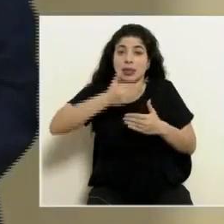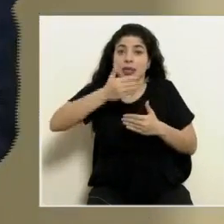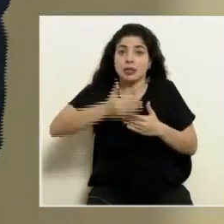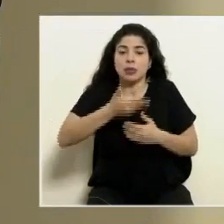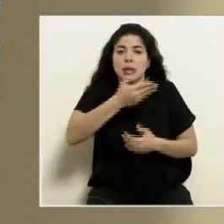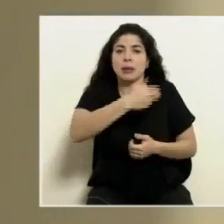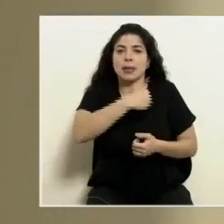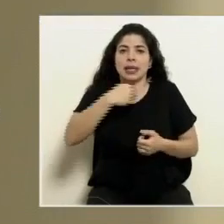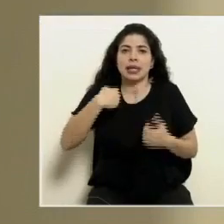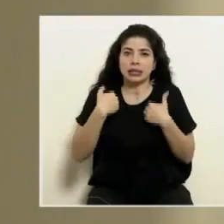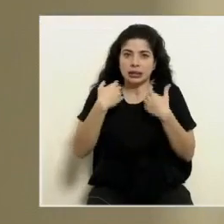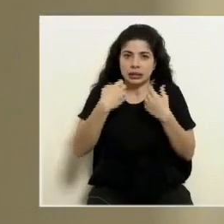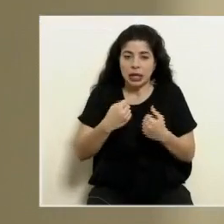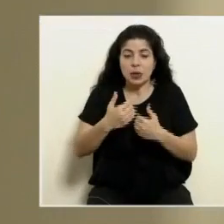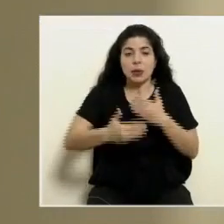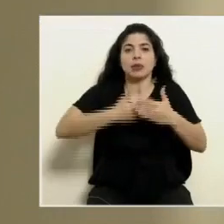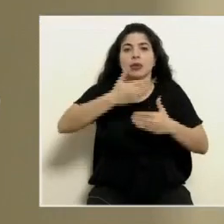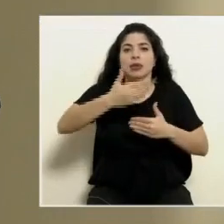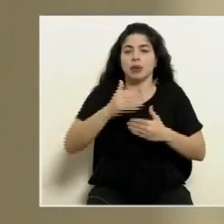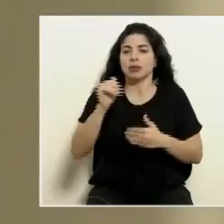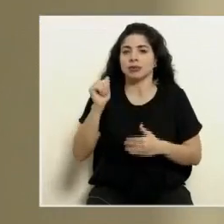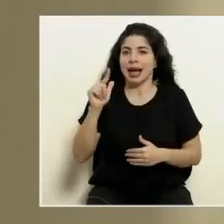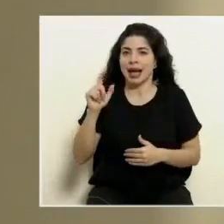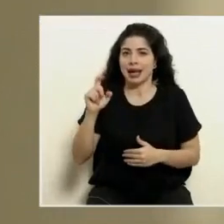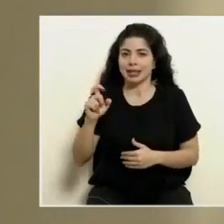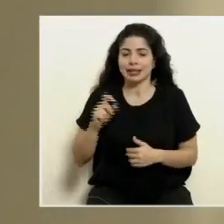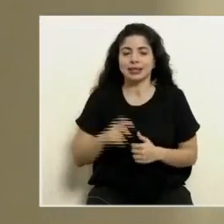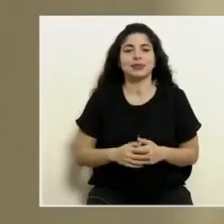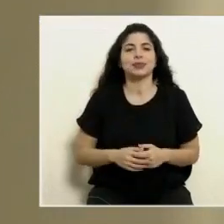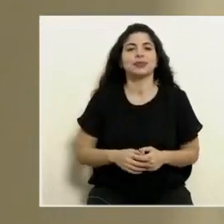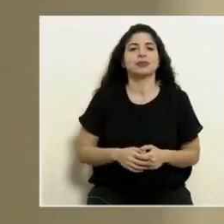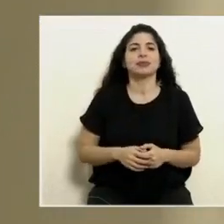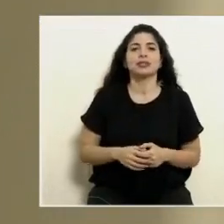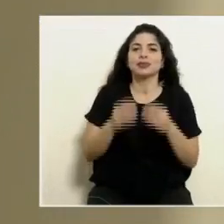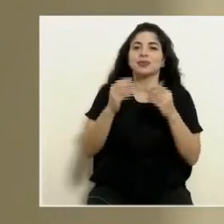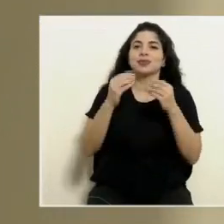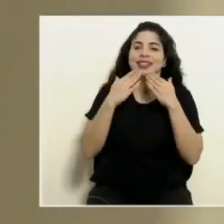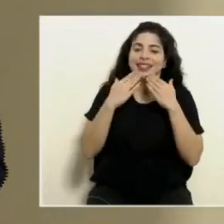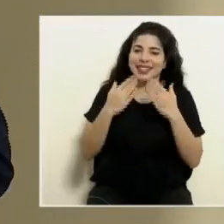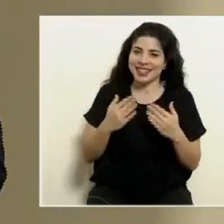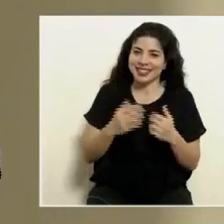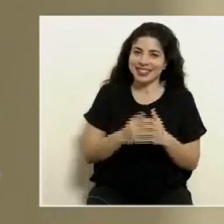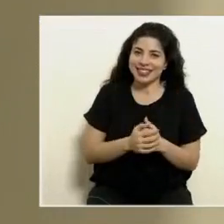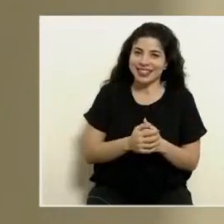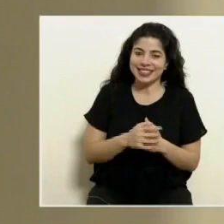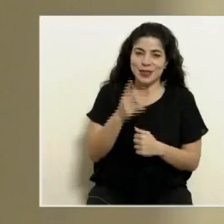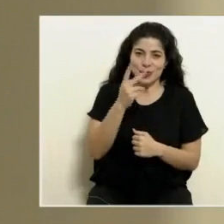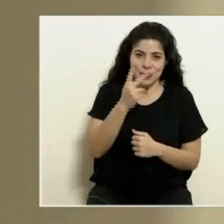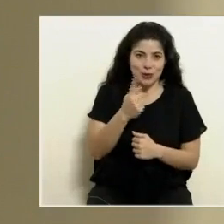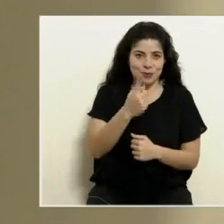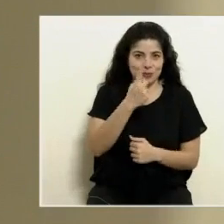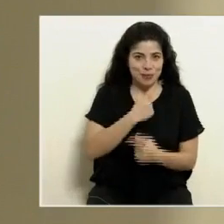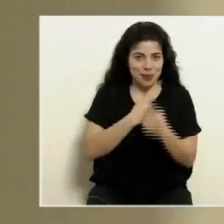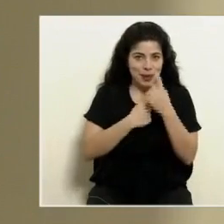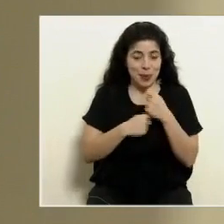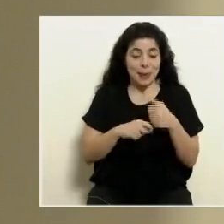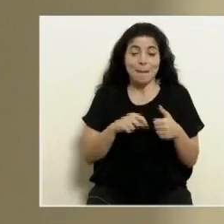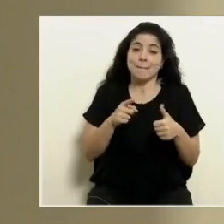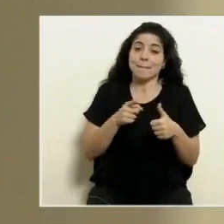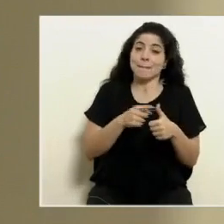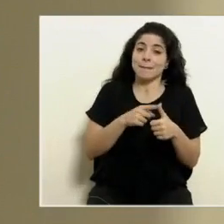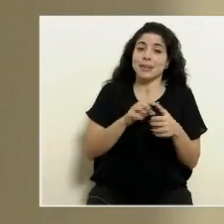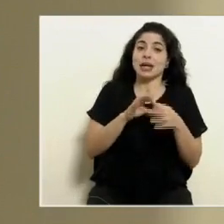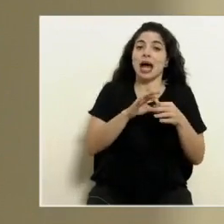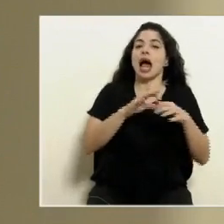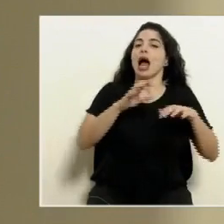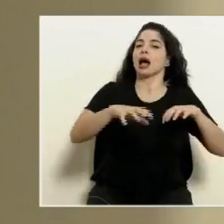el ministro de Salud y don Alex. Bueno, muchas gracias por las dos preguntas. La primera con respecto a